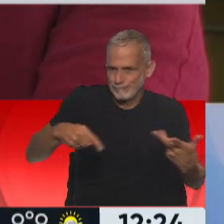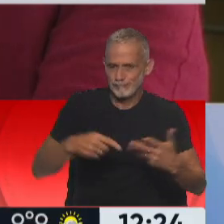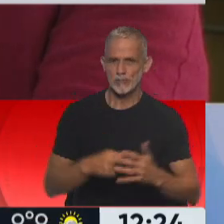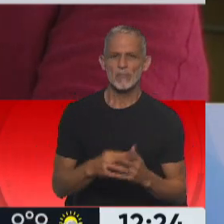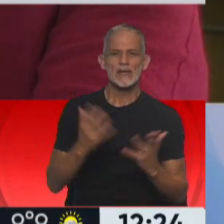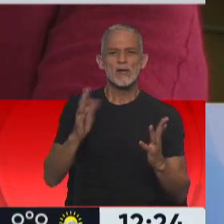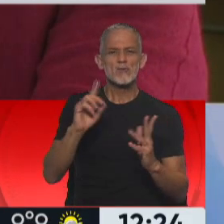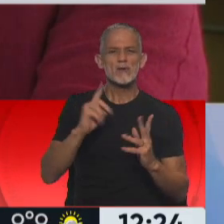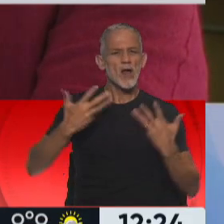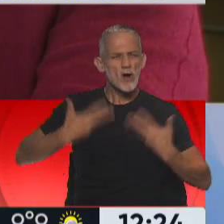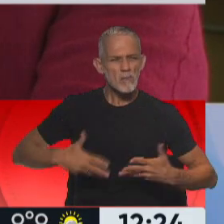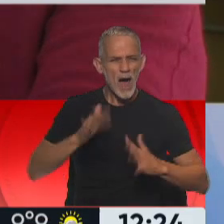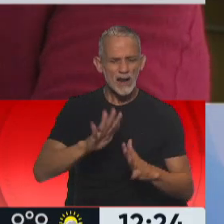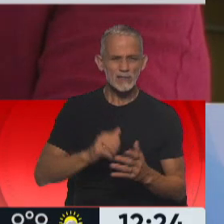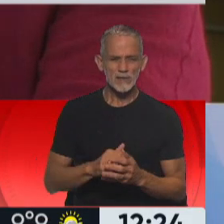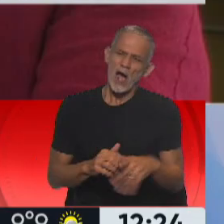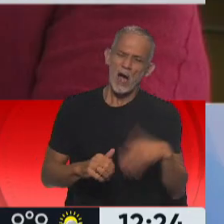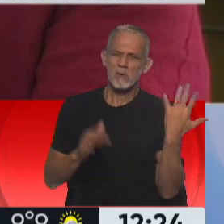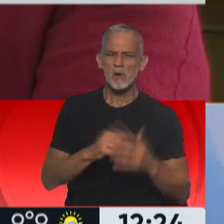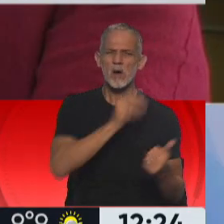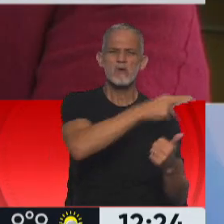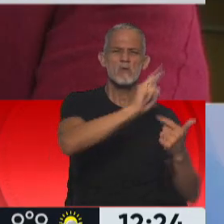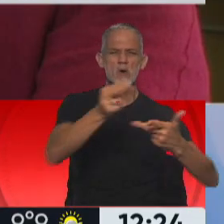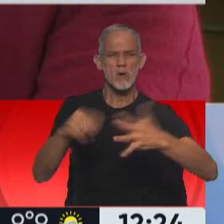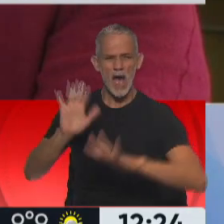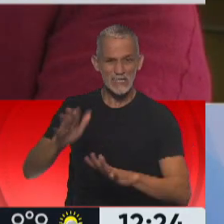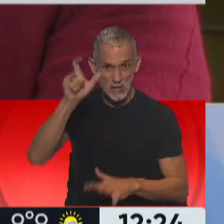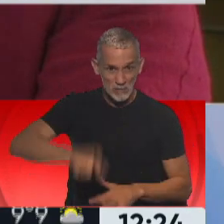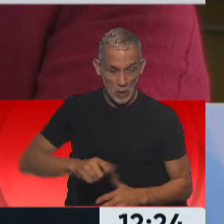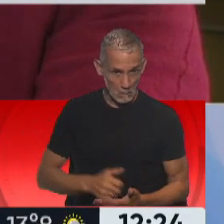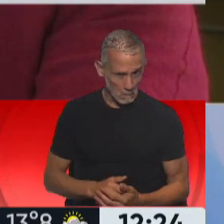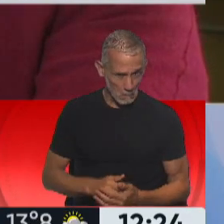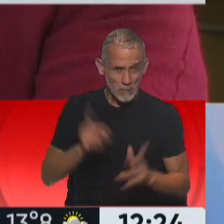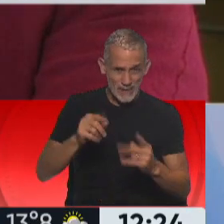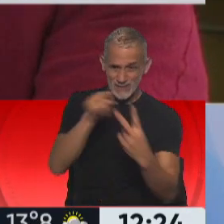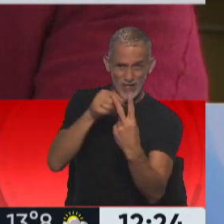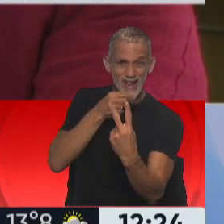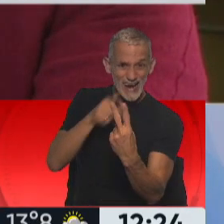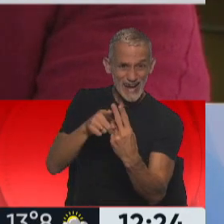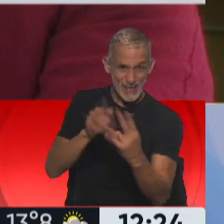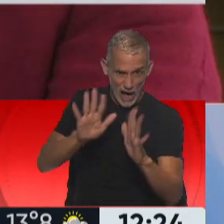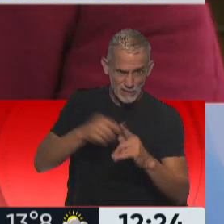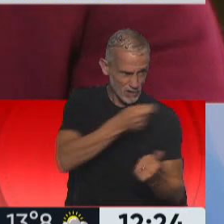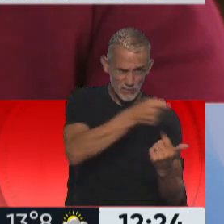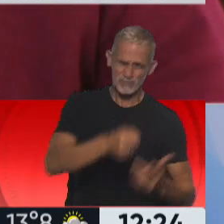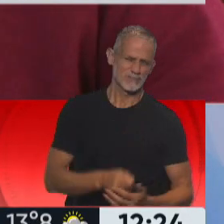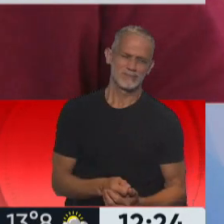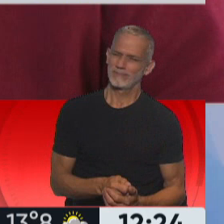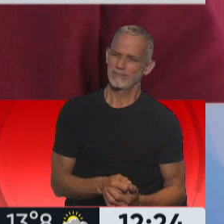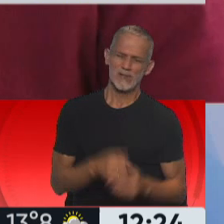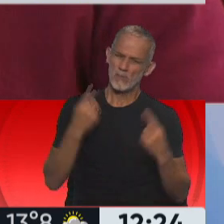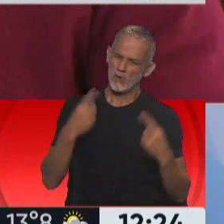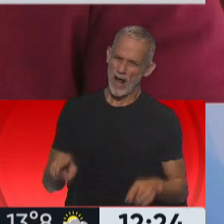un accionar normal, un accionar habitual en personas que no tienen ninguna de esas dos tipos de patologías. Es muy poco